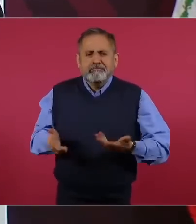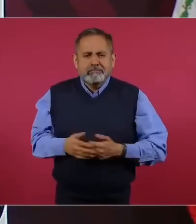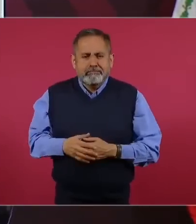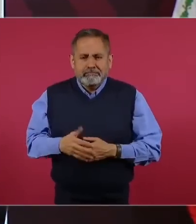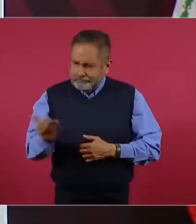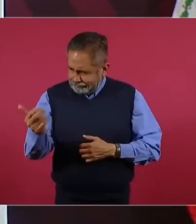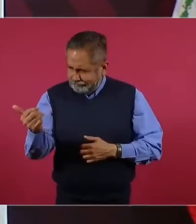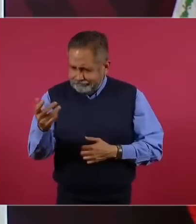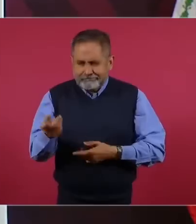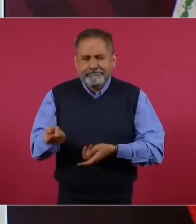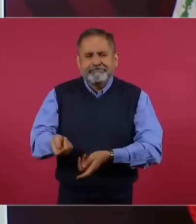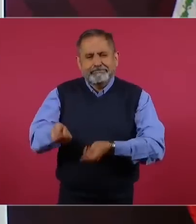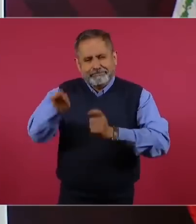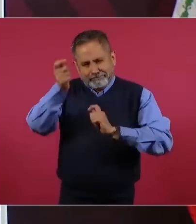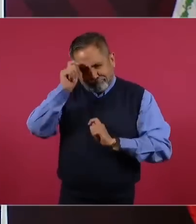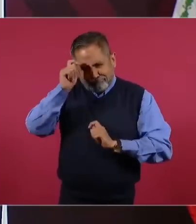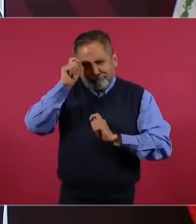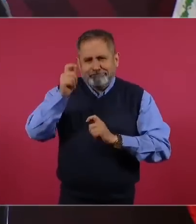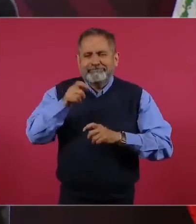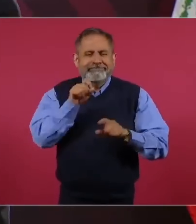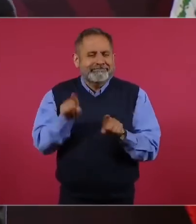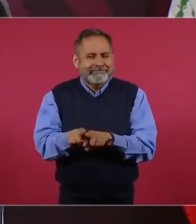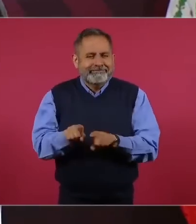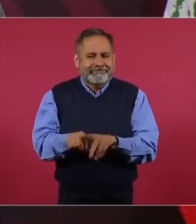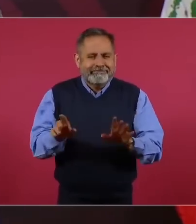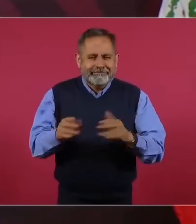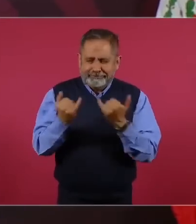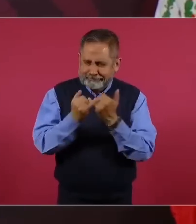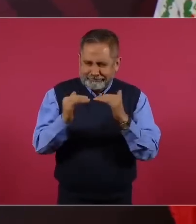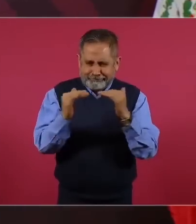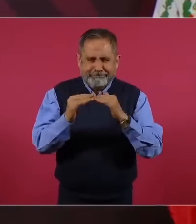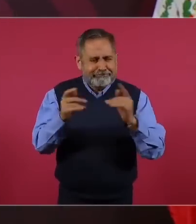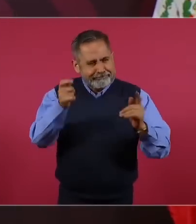la gorra para que.